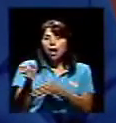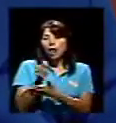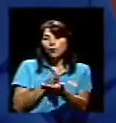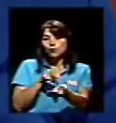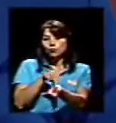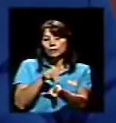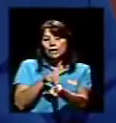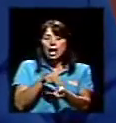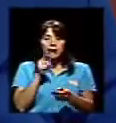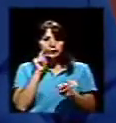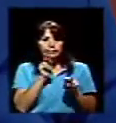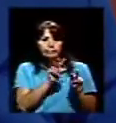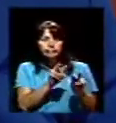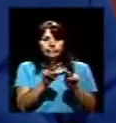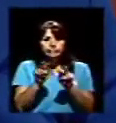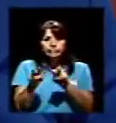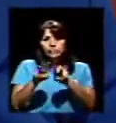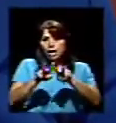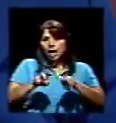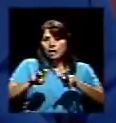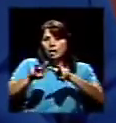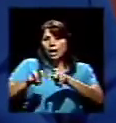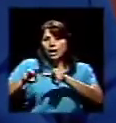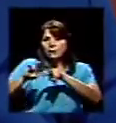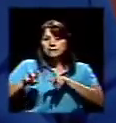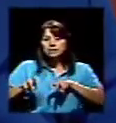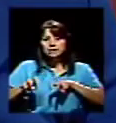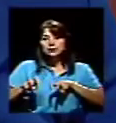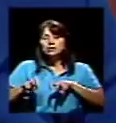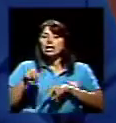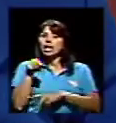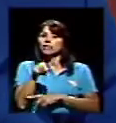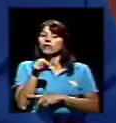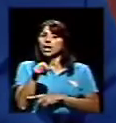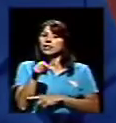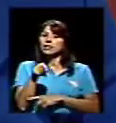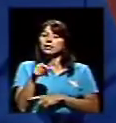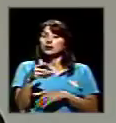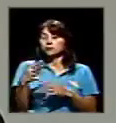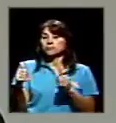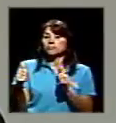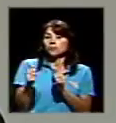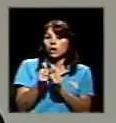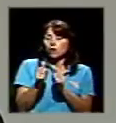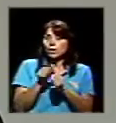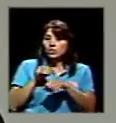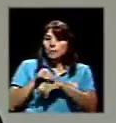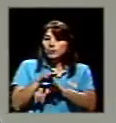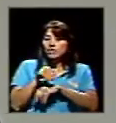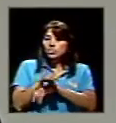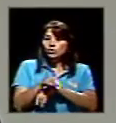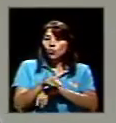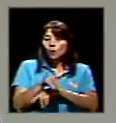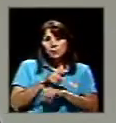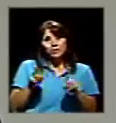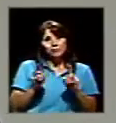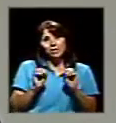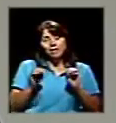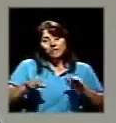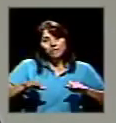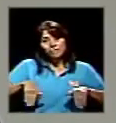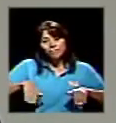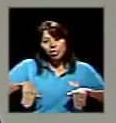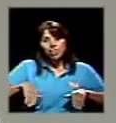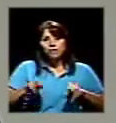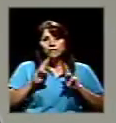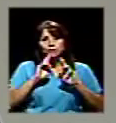de análisis hechos en donde se ha llevado un acompañamiento y no ha dado resultado, de manera que hemos tenido que hacer una